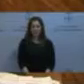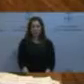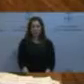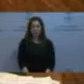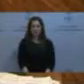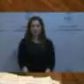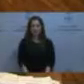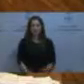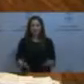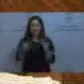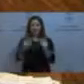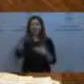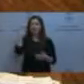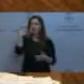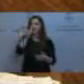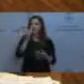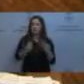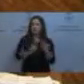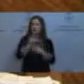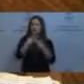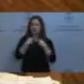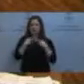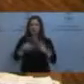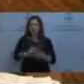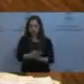Gracias, presidente. Buenos días, señorías.